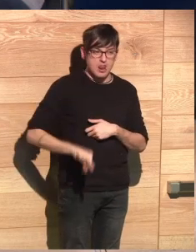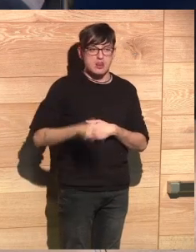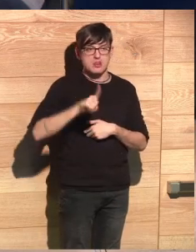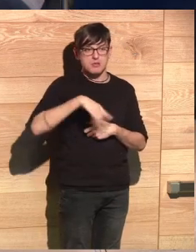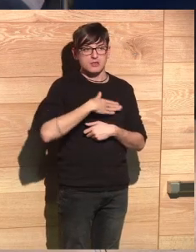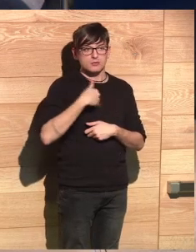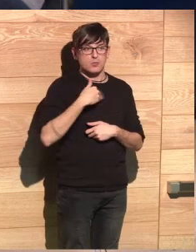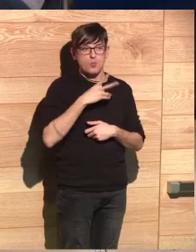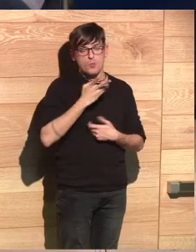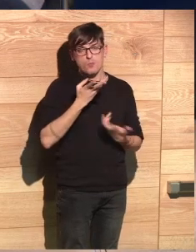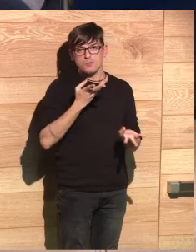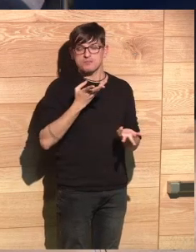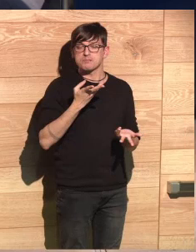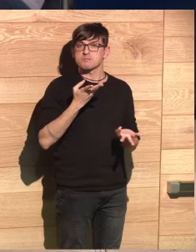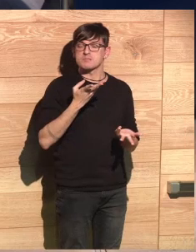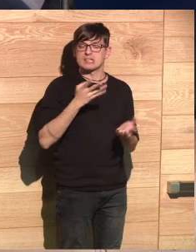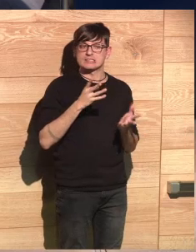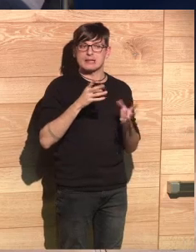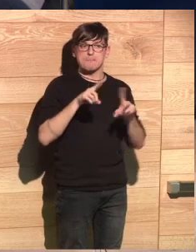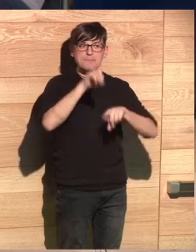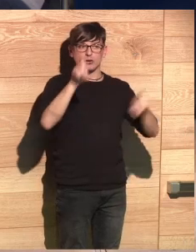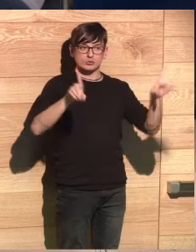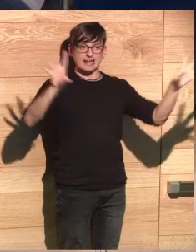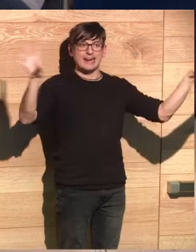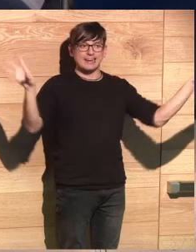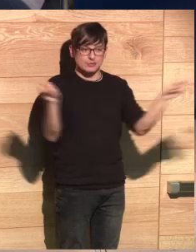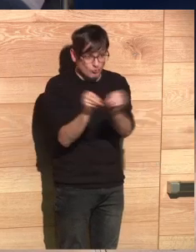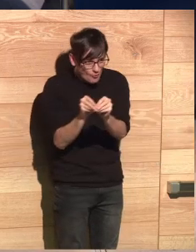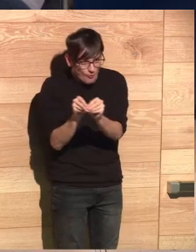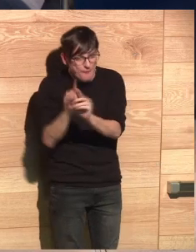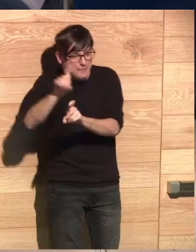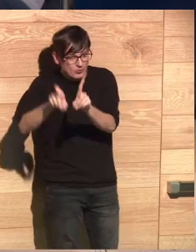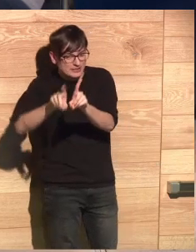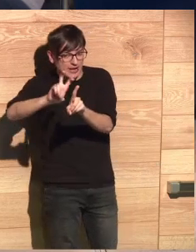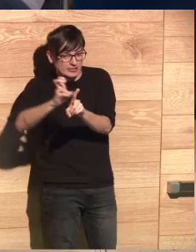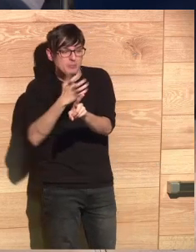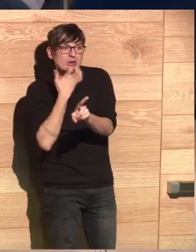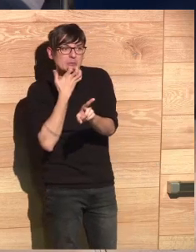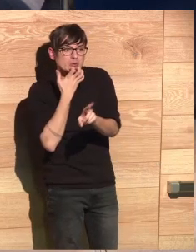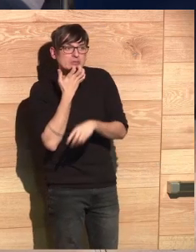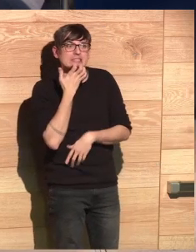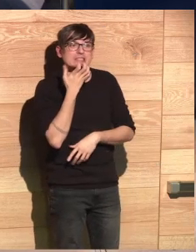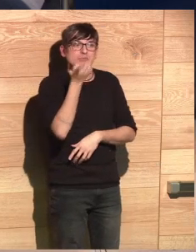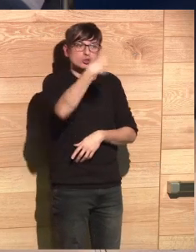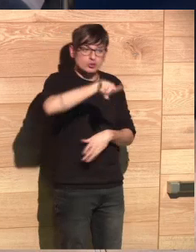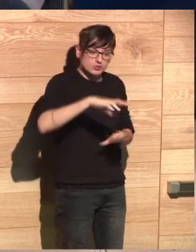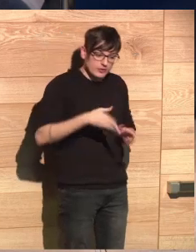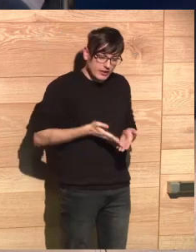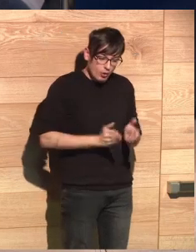más subjetivo, resumo la pregunta en otra pregunta, que es, por ejemplo, si vosotros tuvierais un